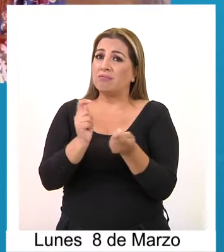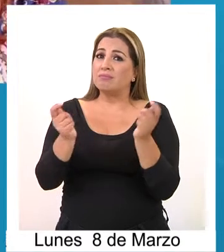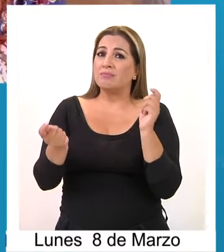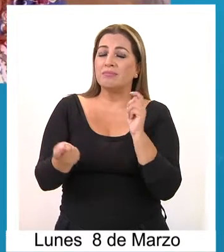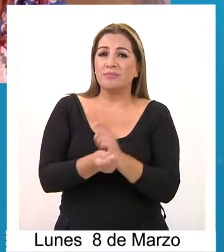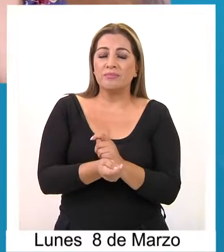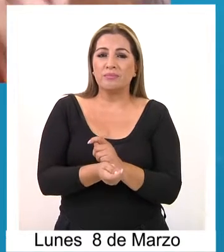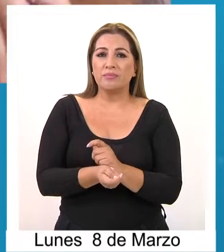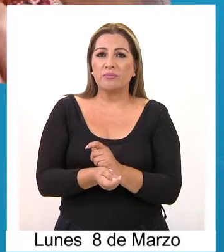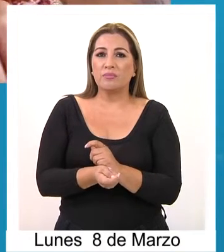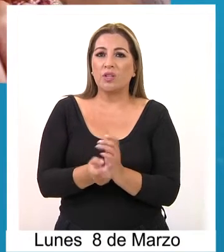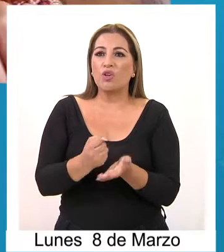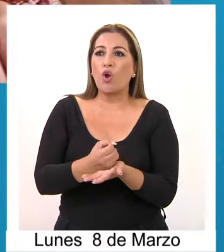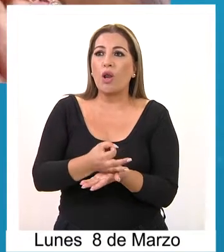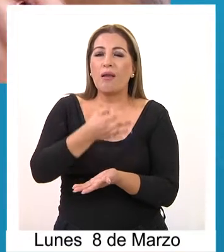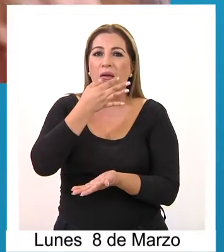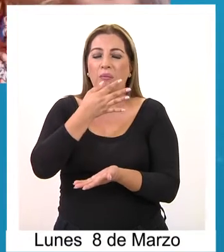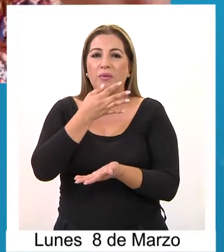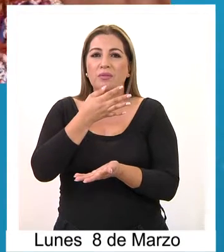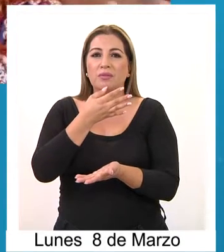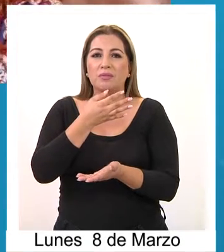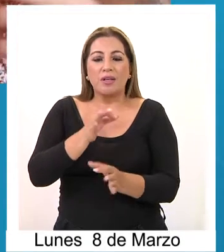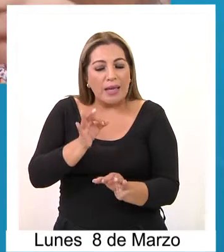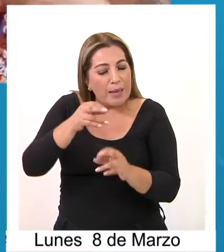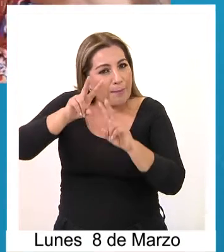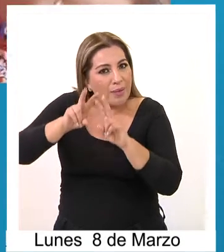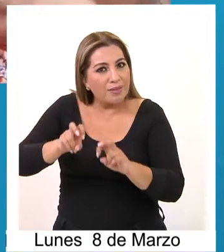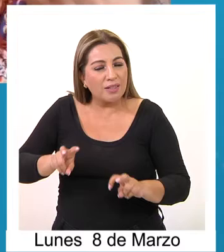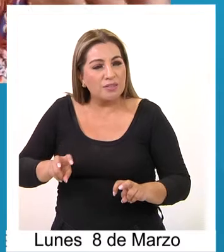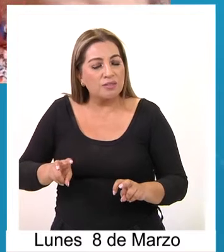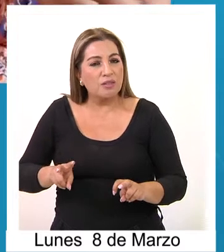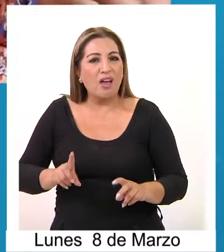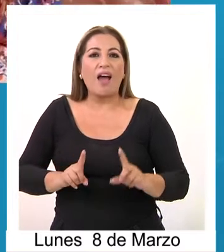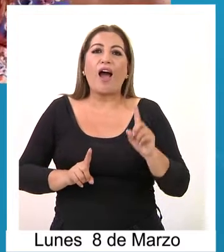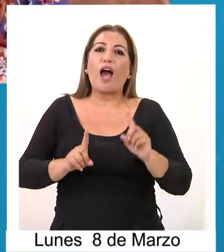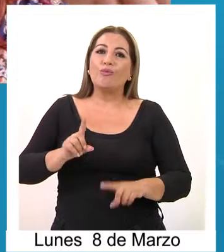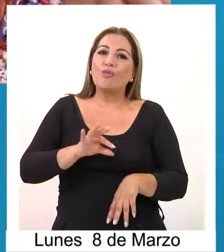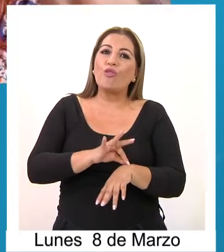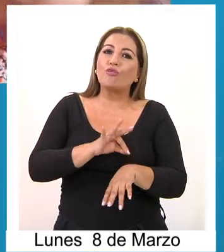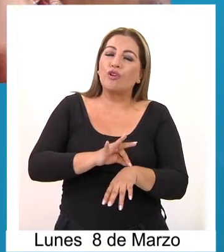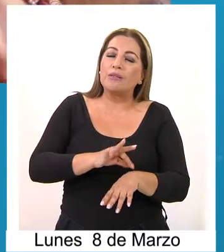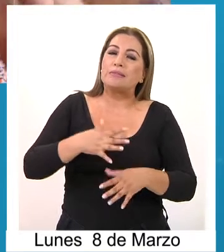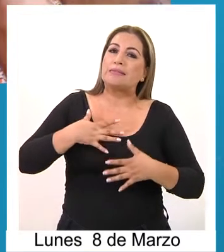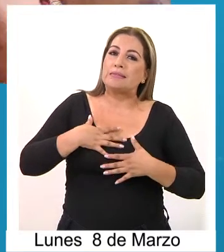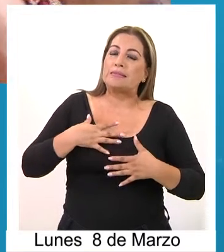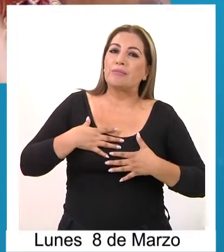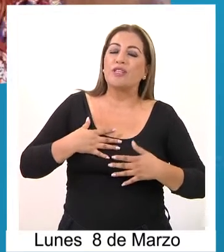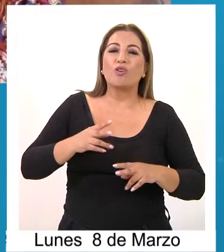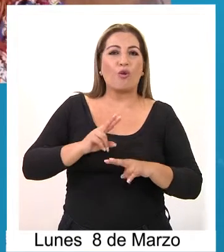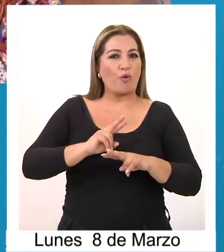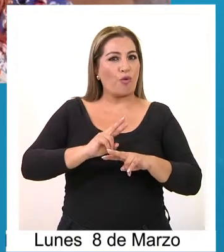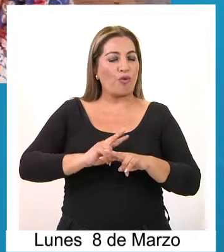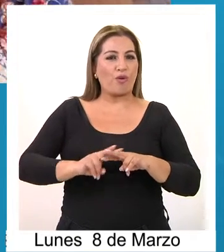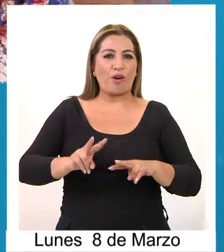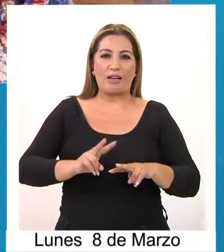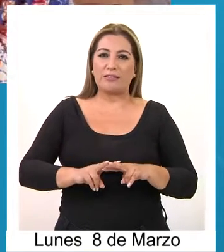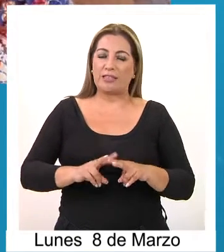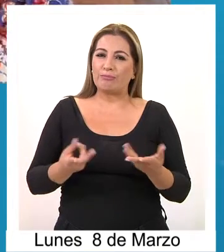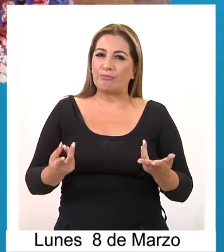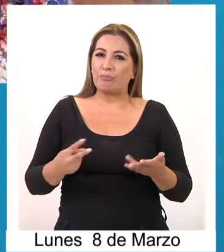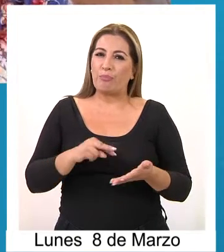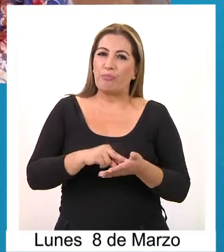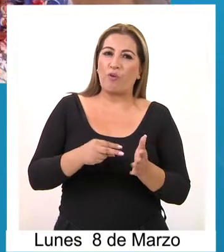estar relacionados con el fármaco que está en estudio, pero le temen, digamos, a que vayan a ser sindicados como